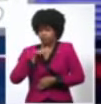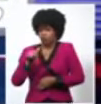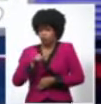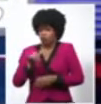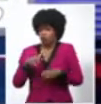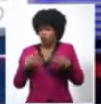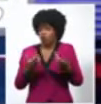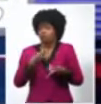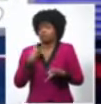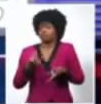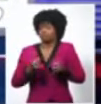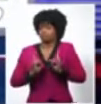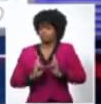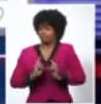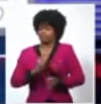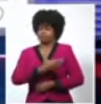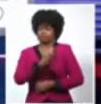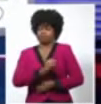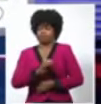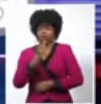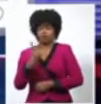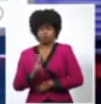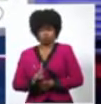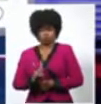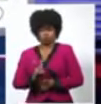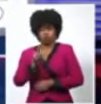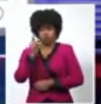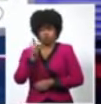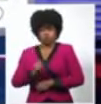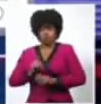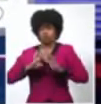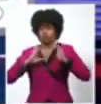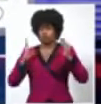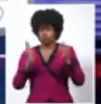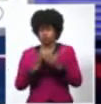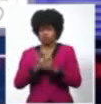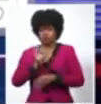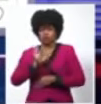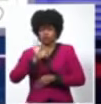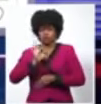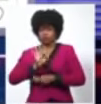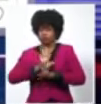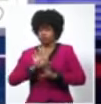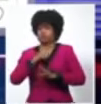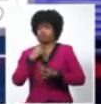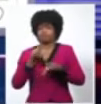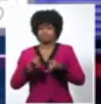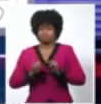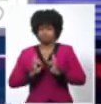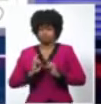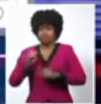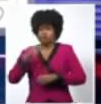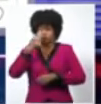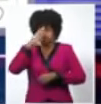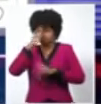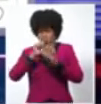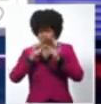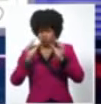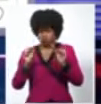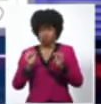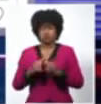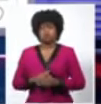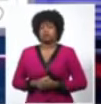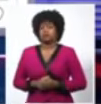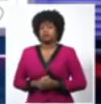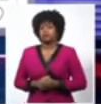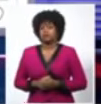la lamentable muerte de 2 personas para un total de 58 fallecidos ya en nuestro país. 50